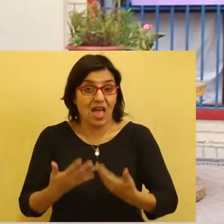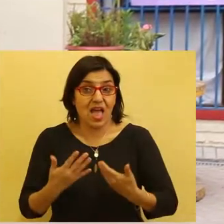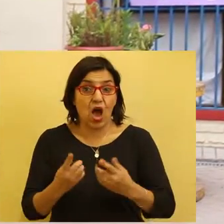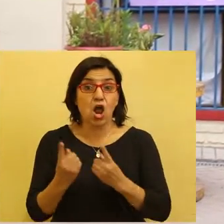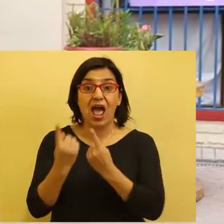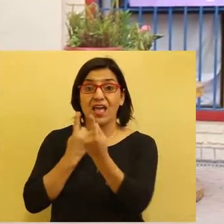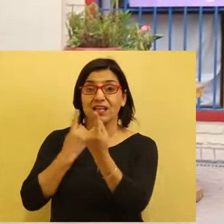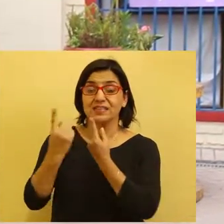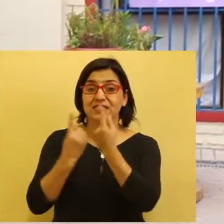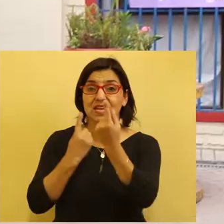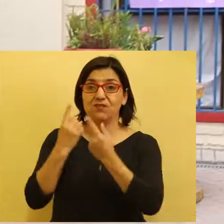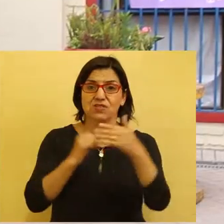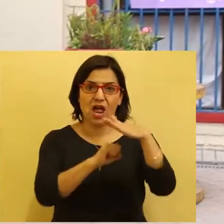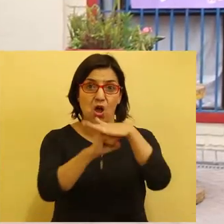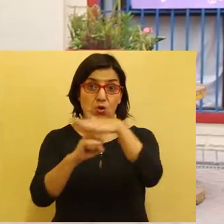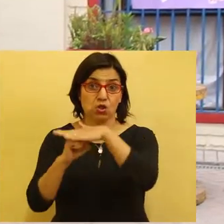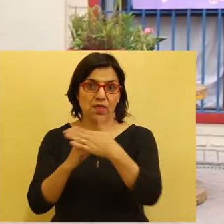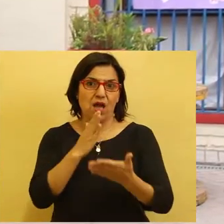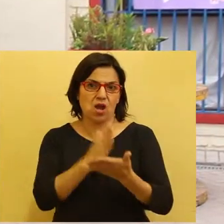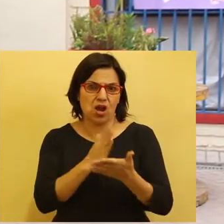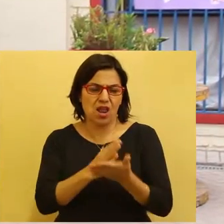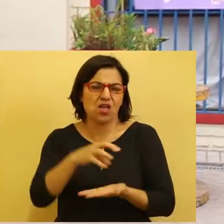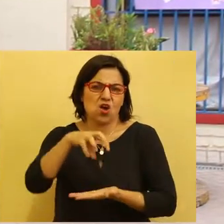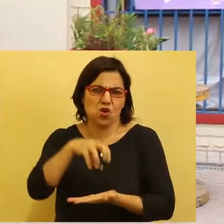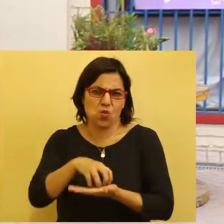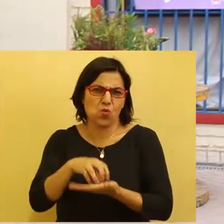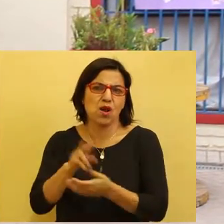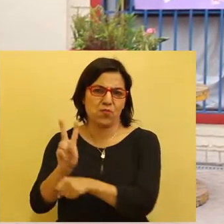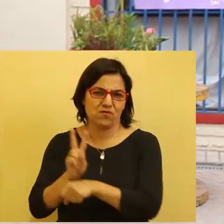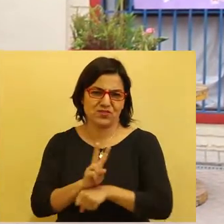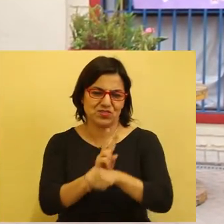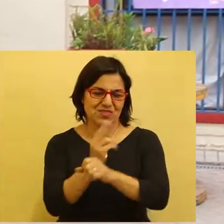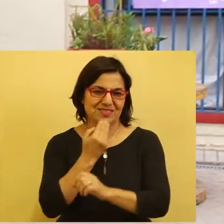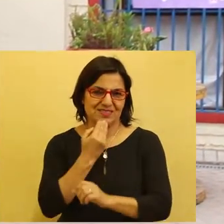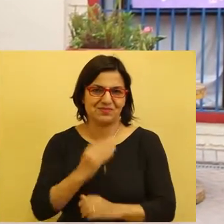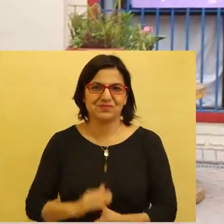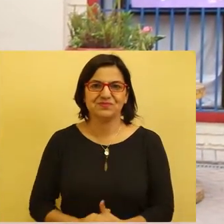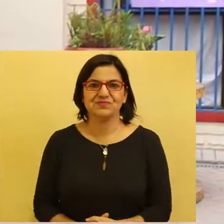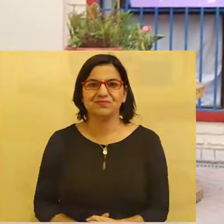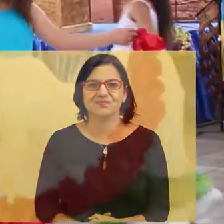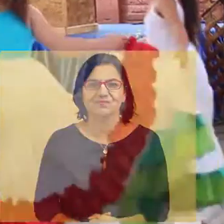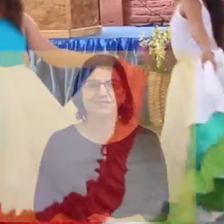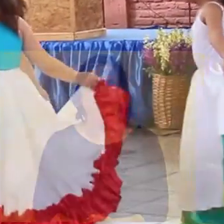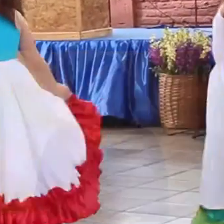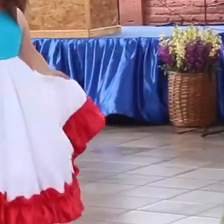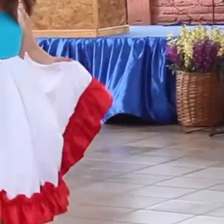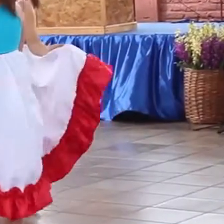En los próximos minutos vamos a entrevistar a autoridades del colegio, de la comuna y profesores.